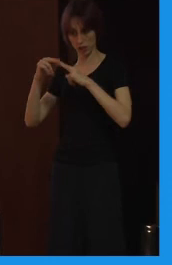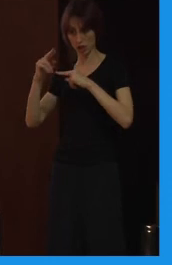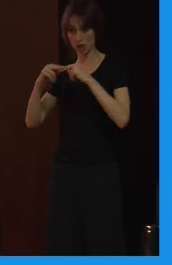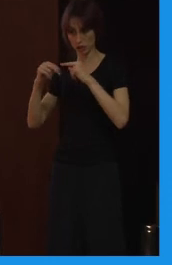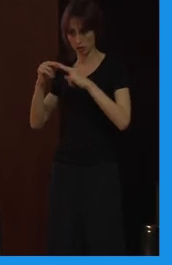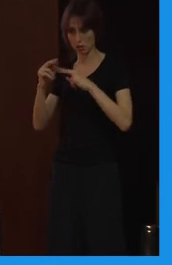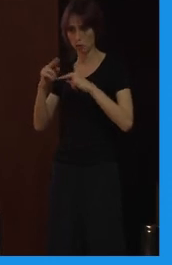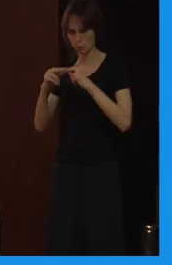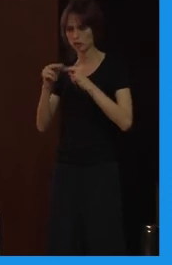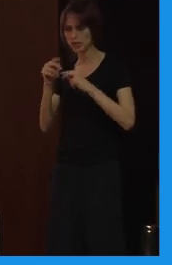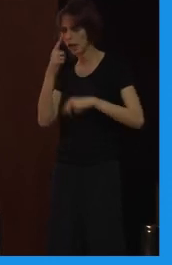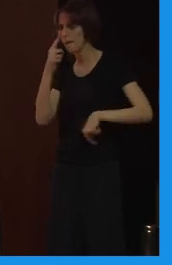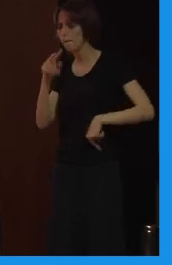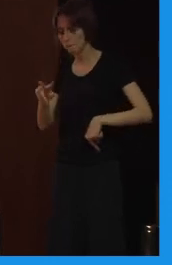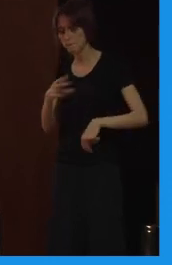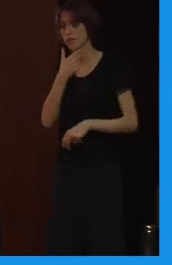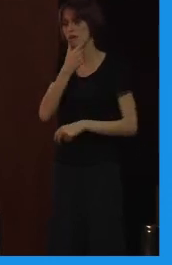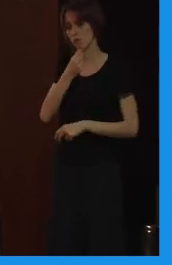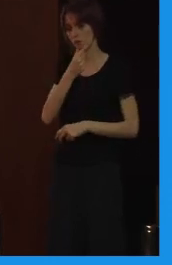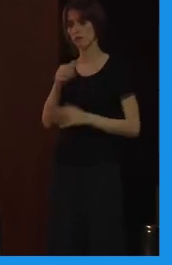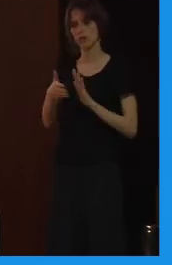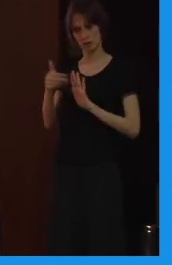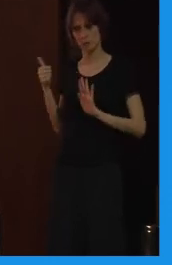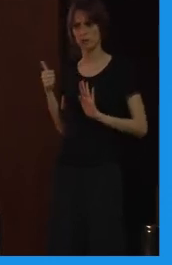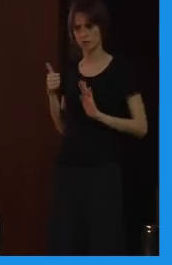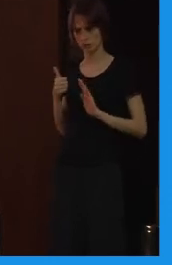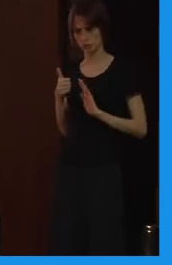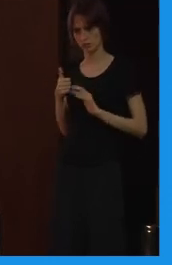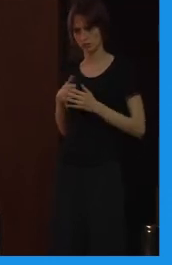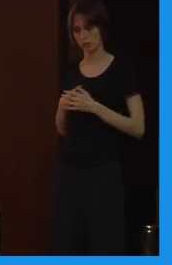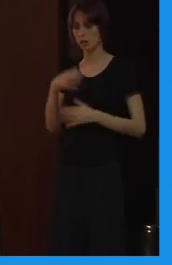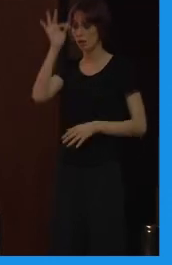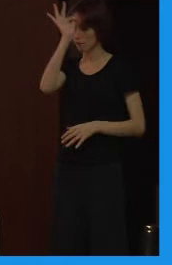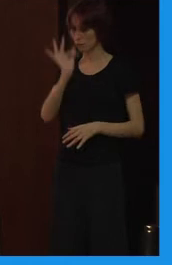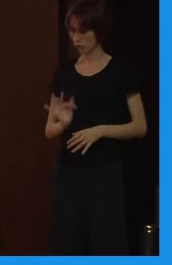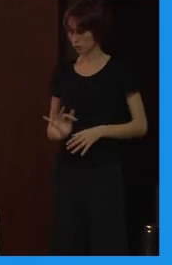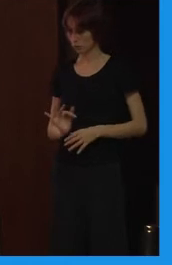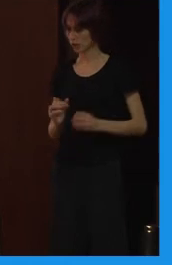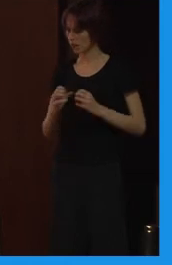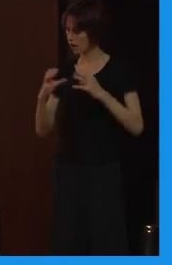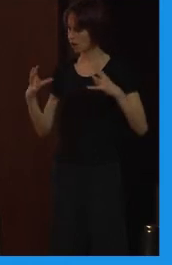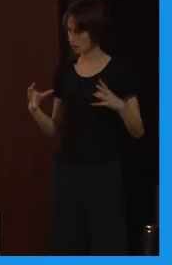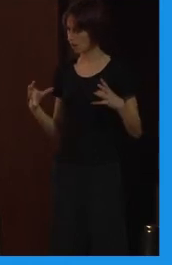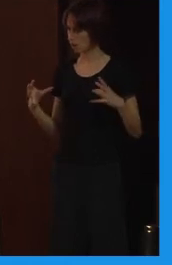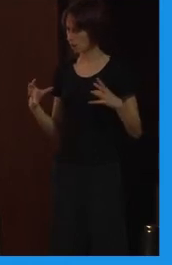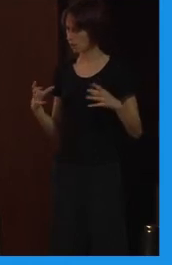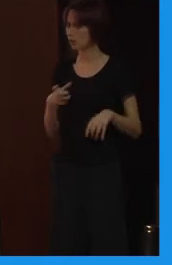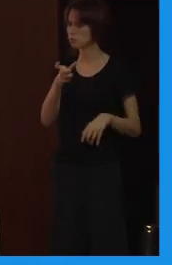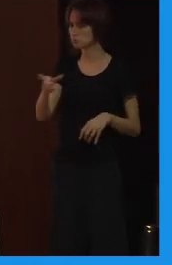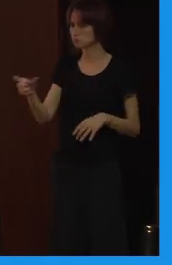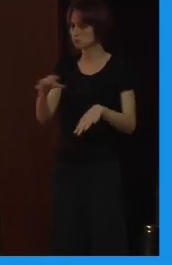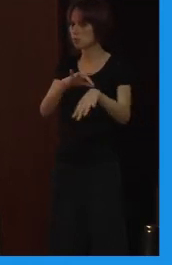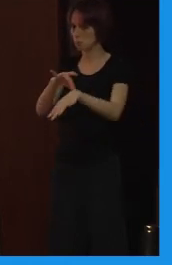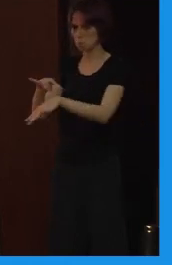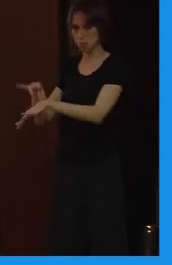Fijaros que la fibromialgia grave, hay pacientes que pueden tener niveles bajos de esa proteína